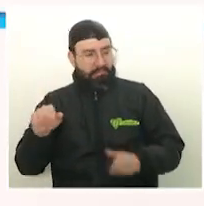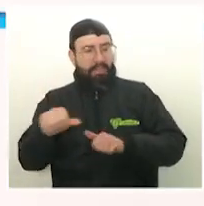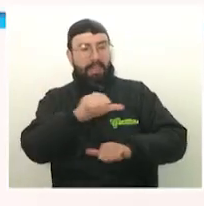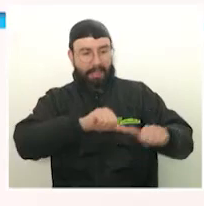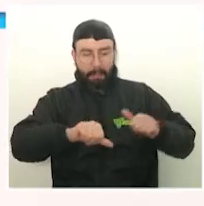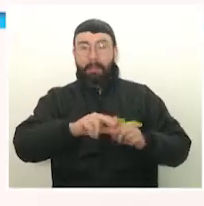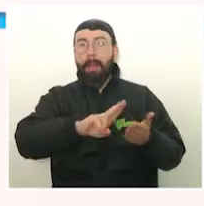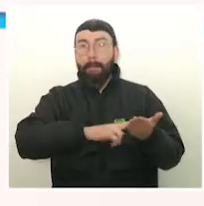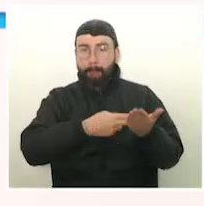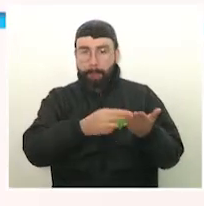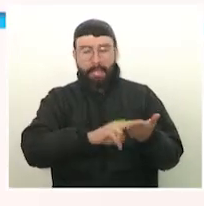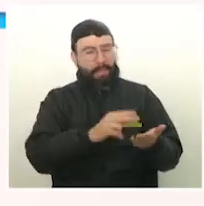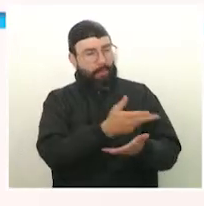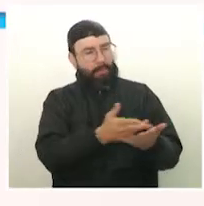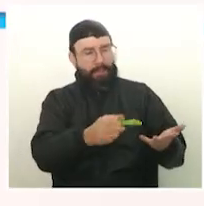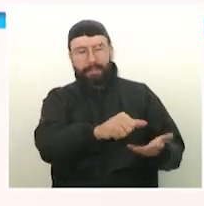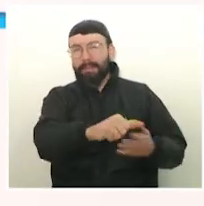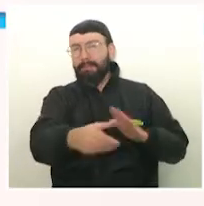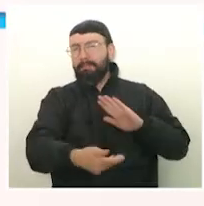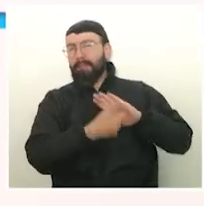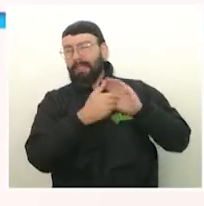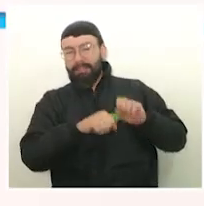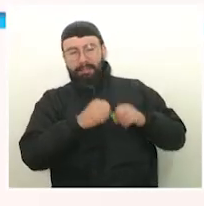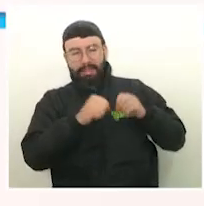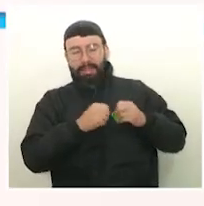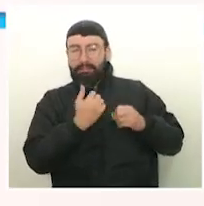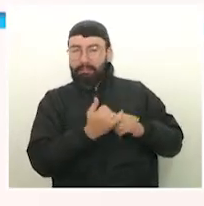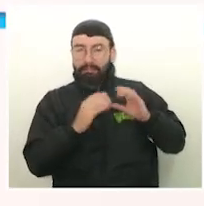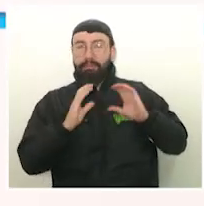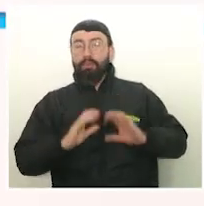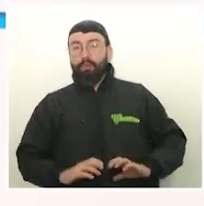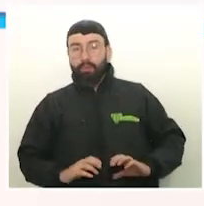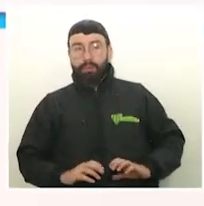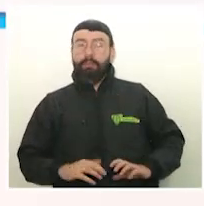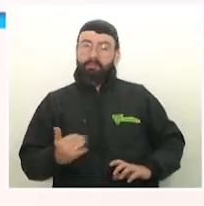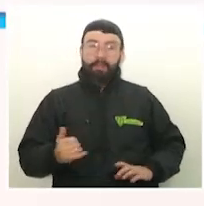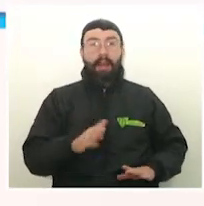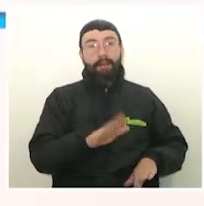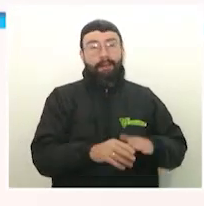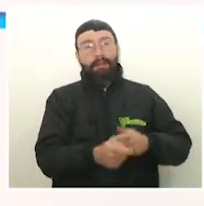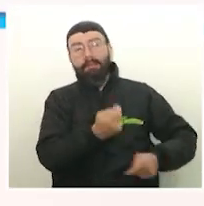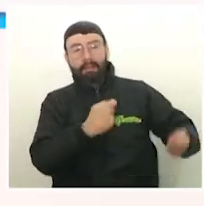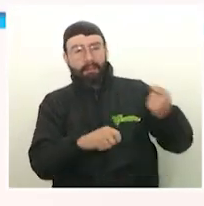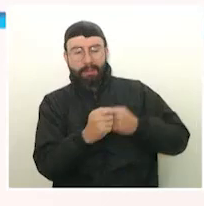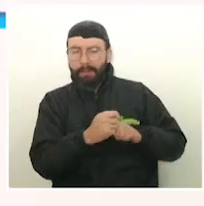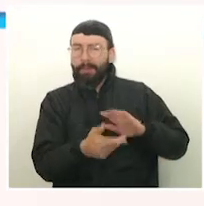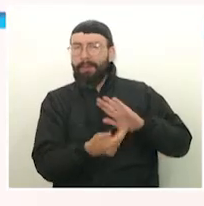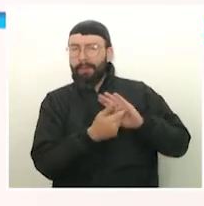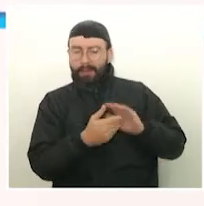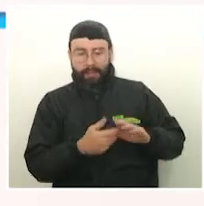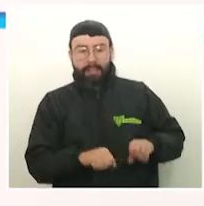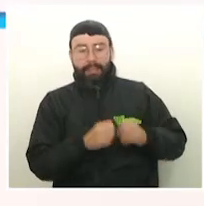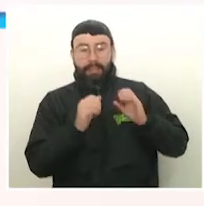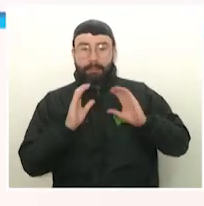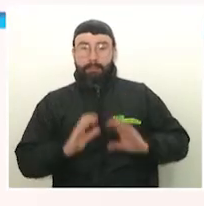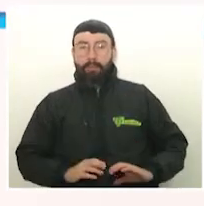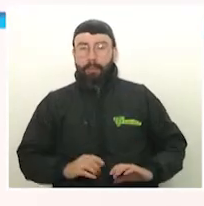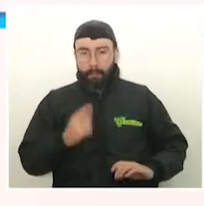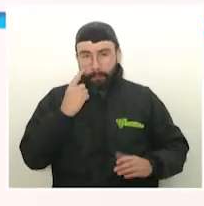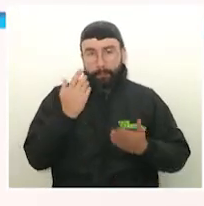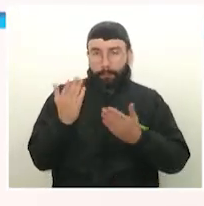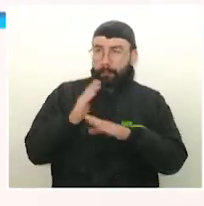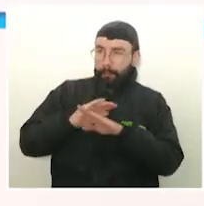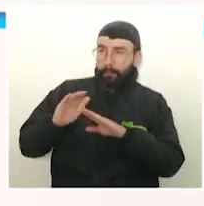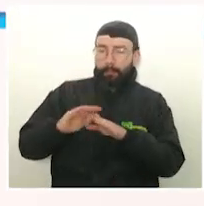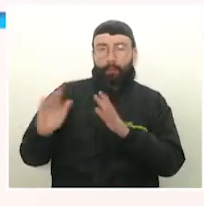todas estas grasas vegetales procesadas que muchas veces estamos consumiendo que nos están generando daño. Los invito a todos a que continúen con nosotros